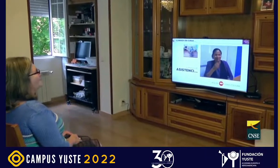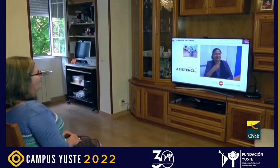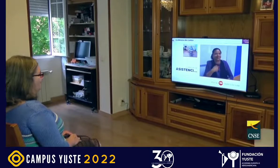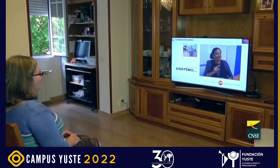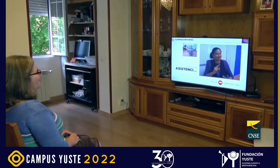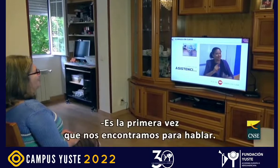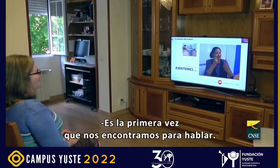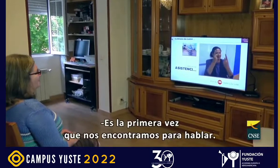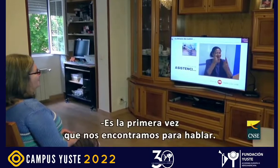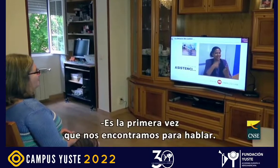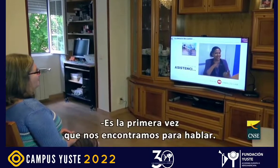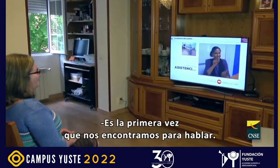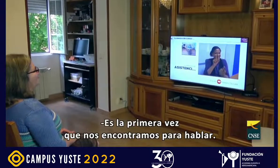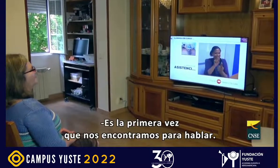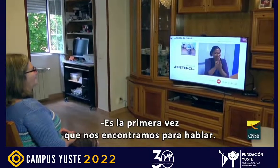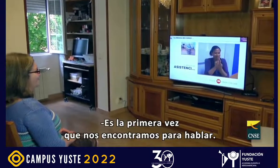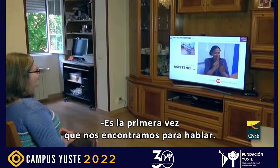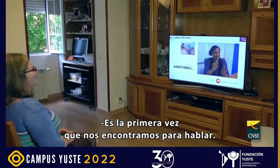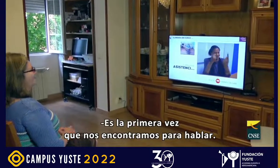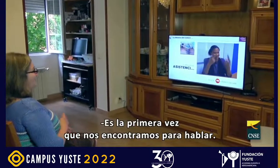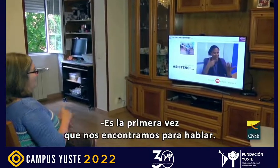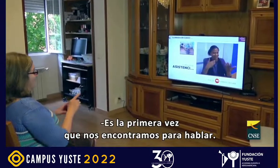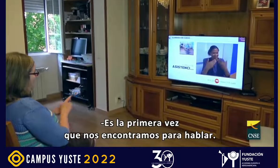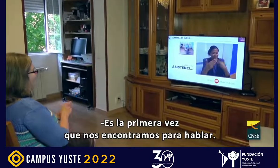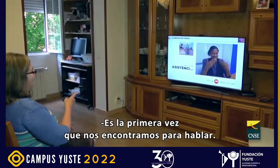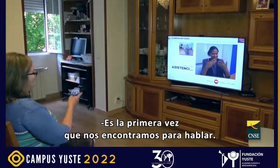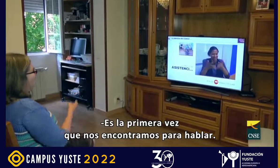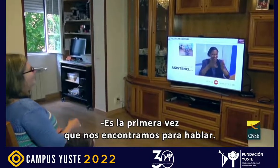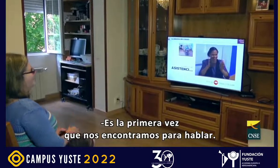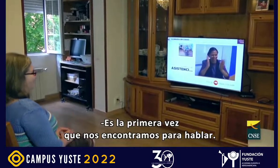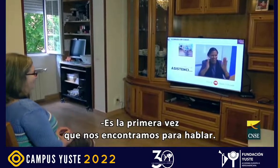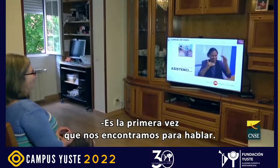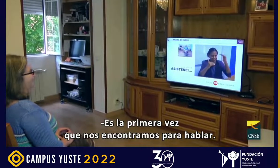Susana es la primera vez que nos encontramos para